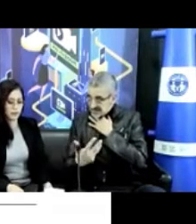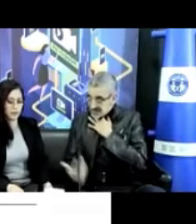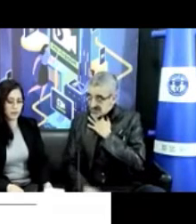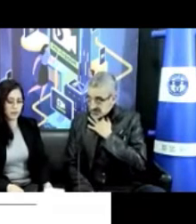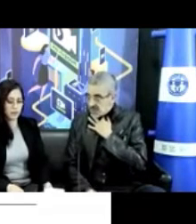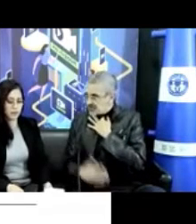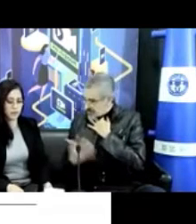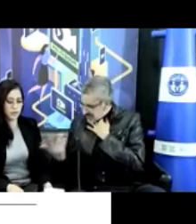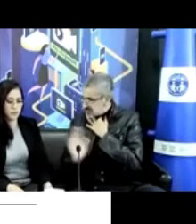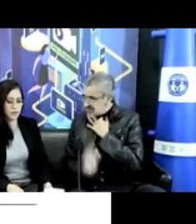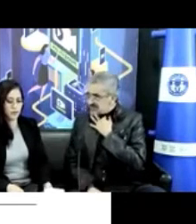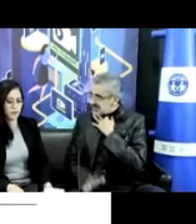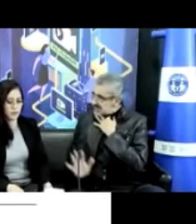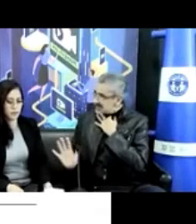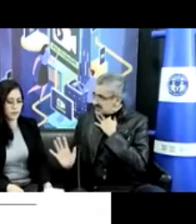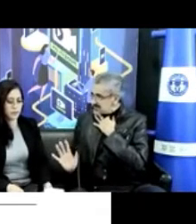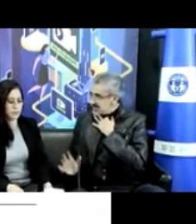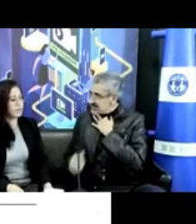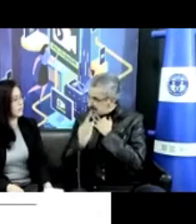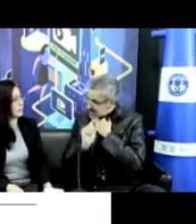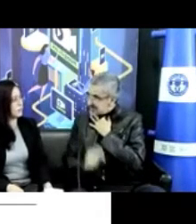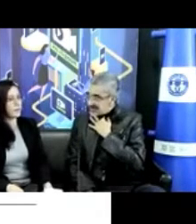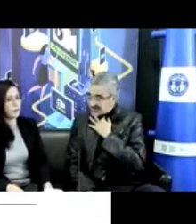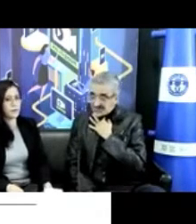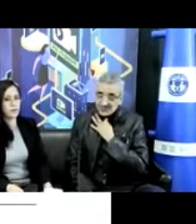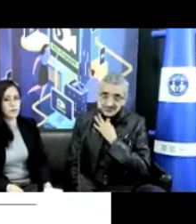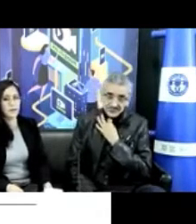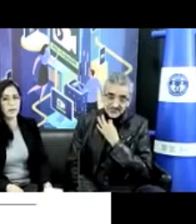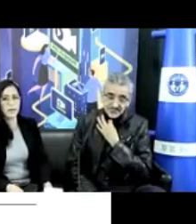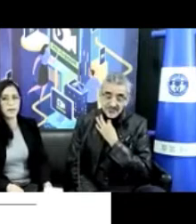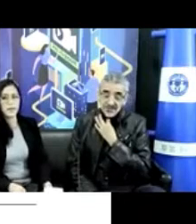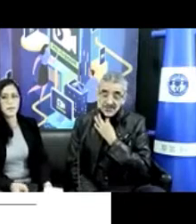cómo está el consumo. Puedes utilizar el assist para este paso.